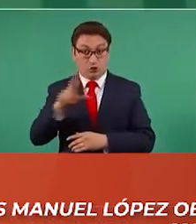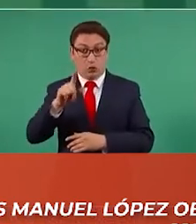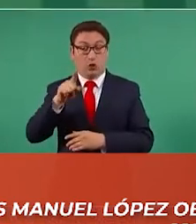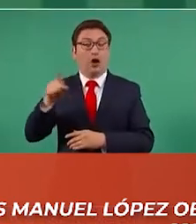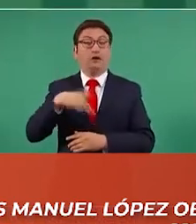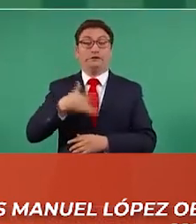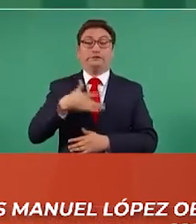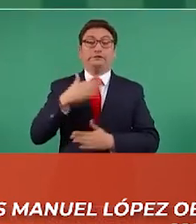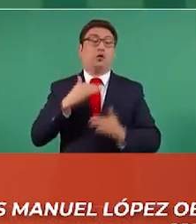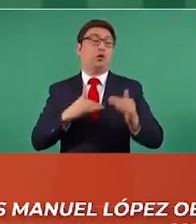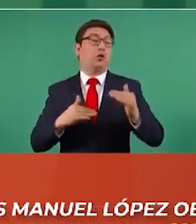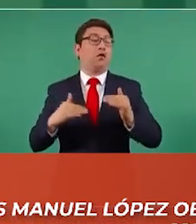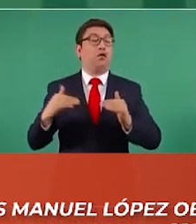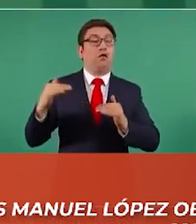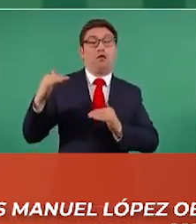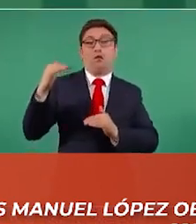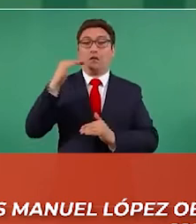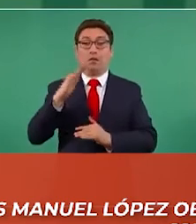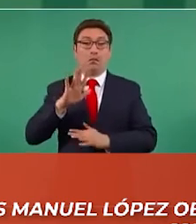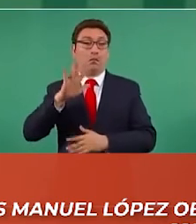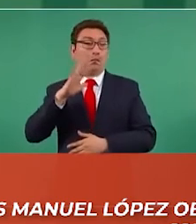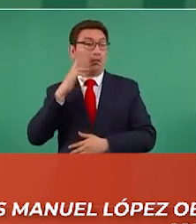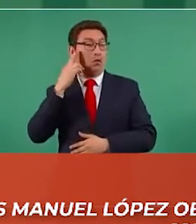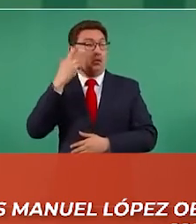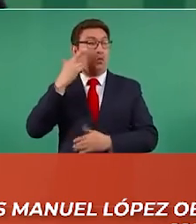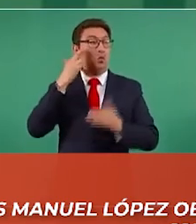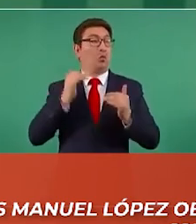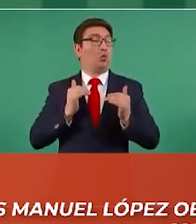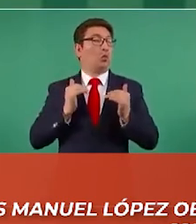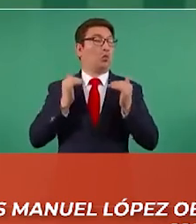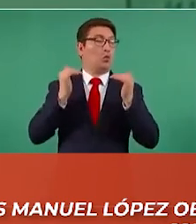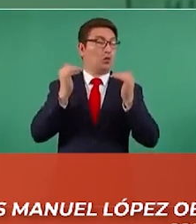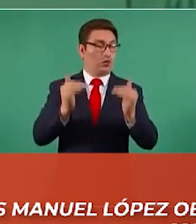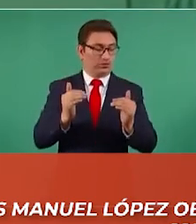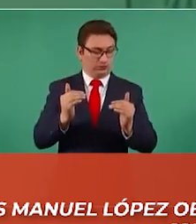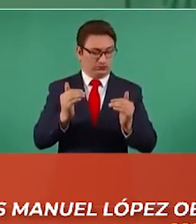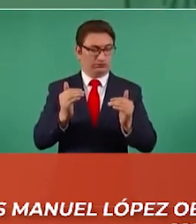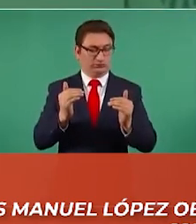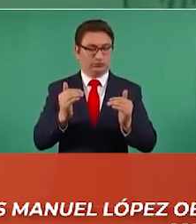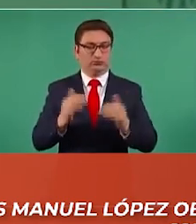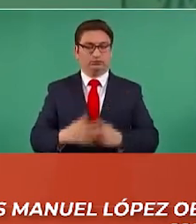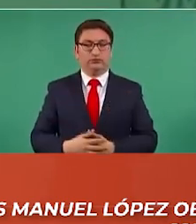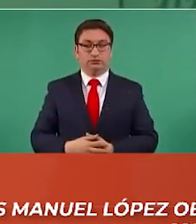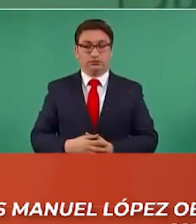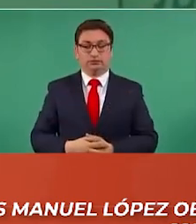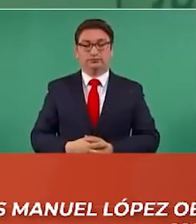hay, y que se creen superiores,